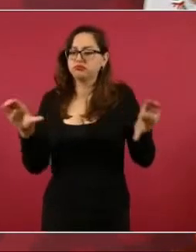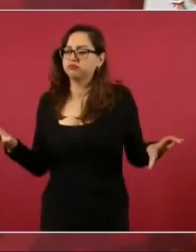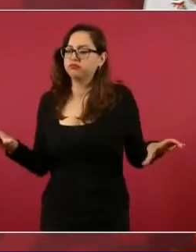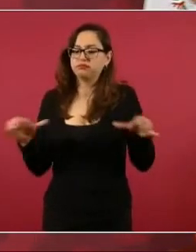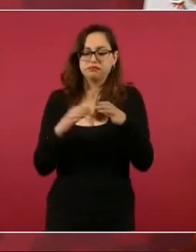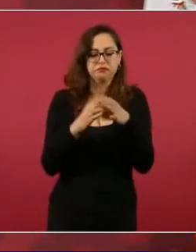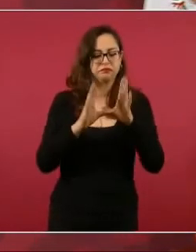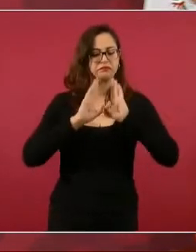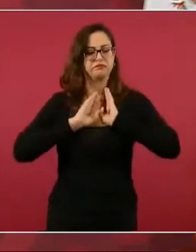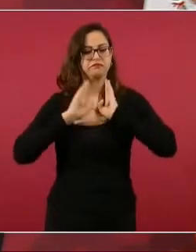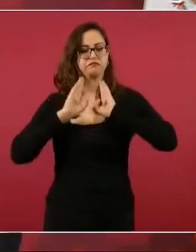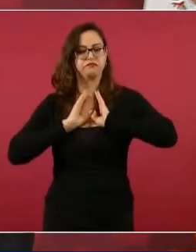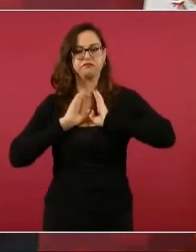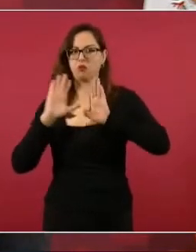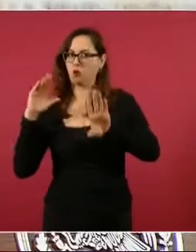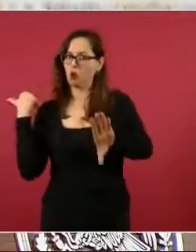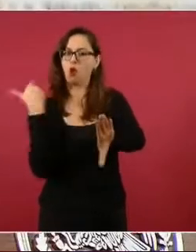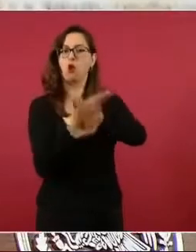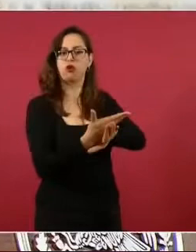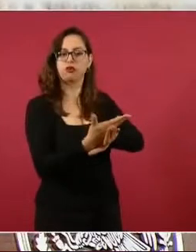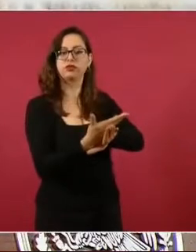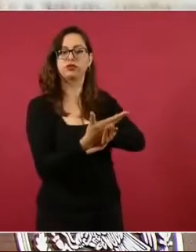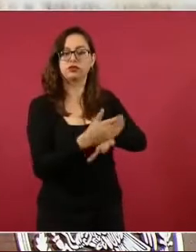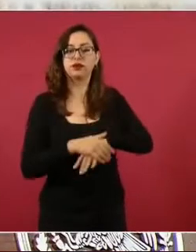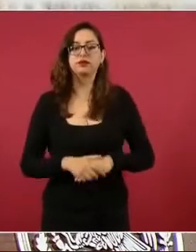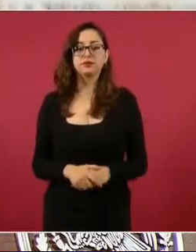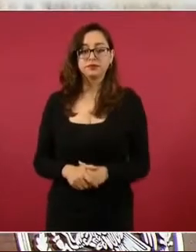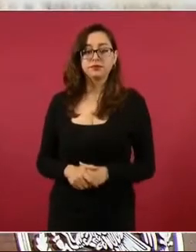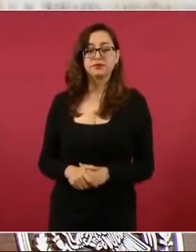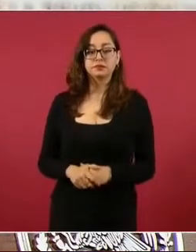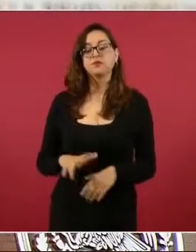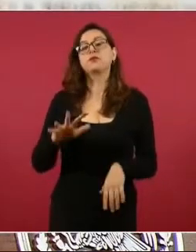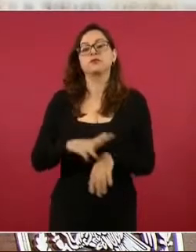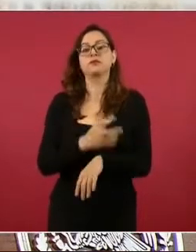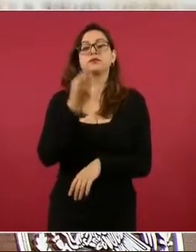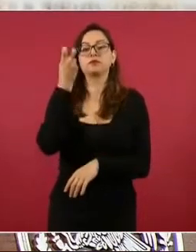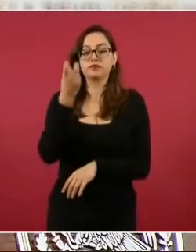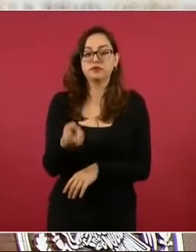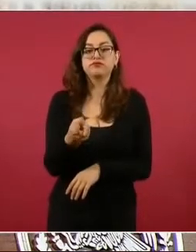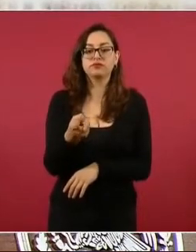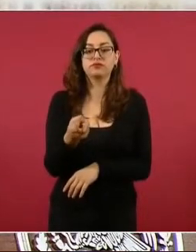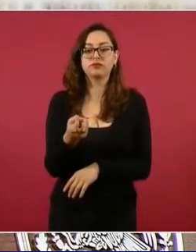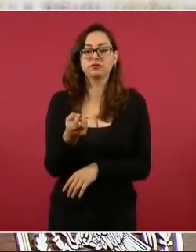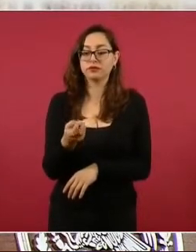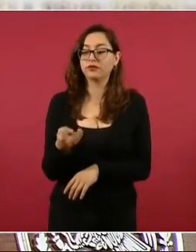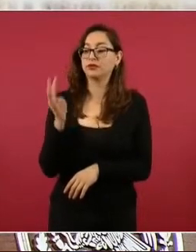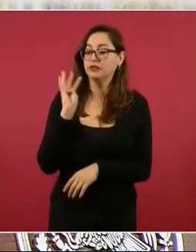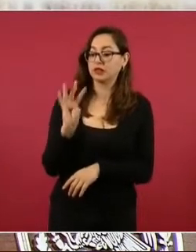Por eso, el Día del Ejército es el 19 de febrero.